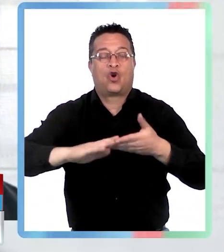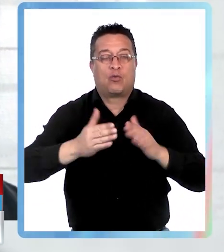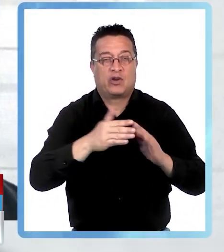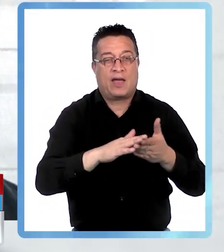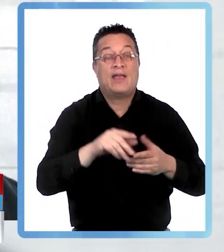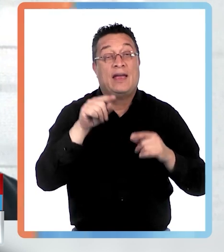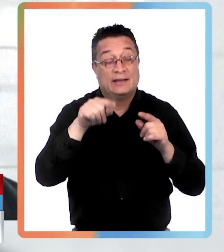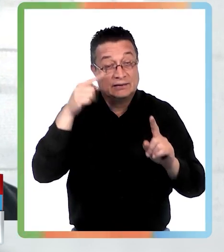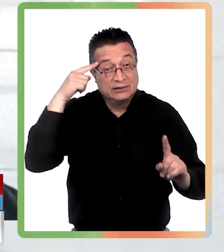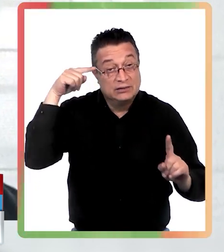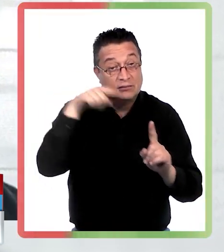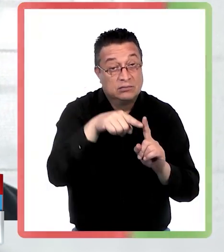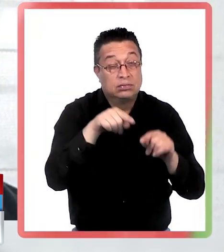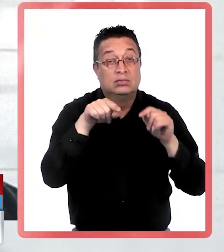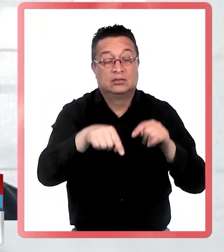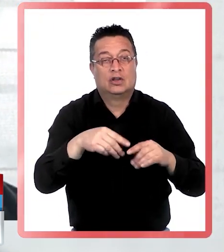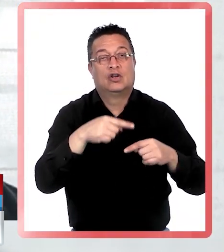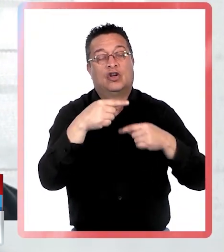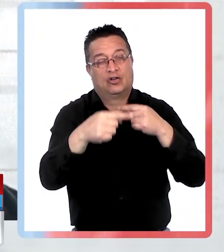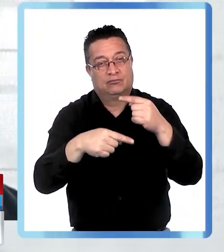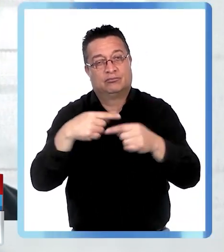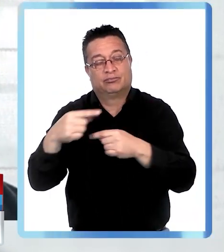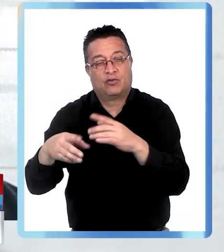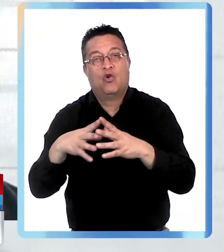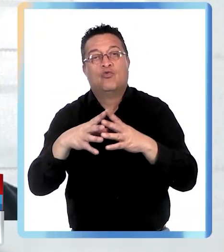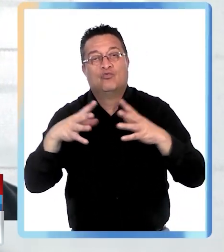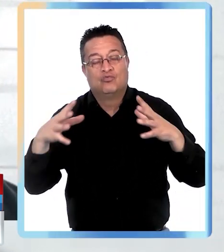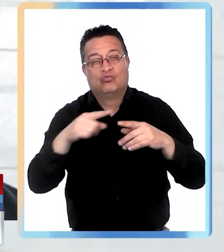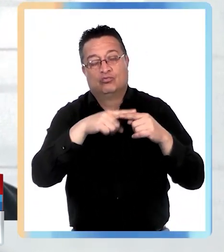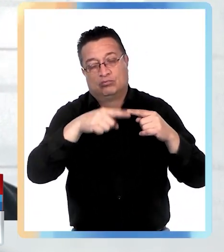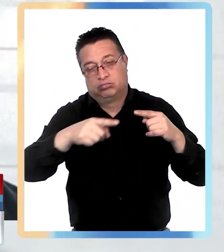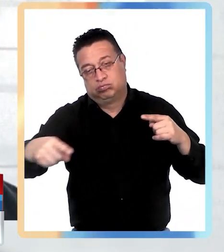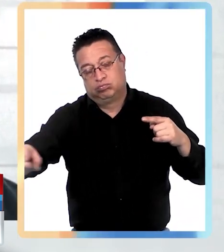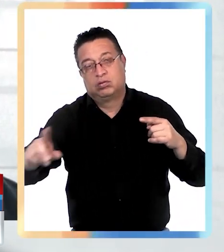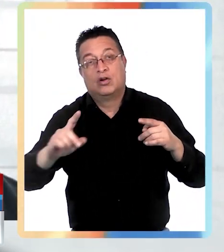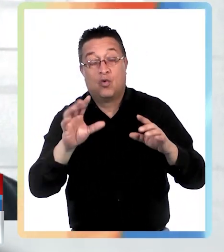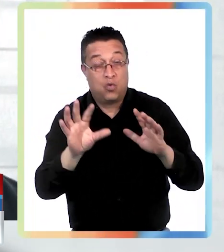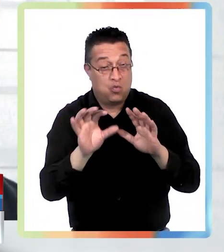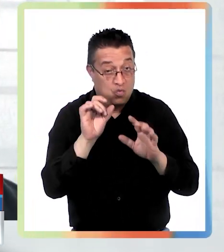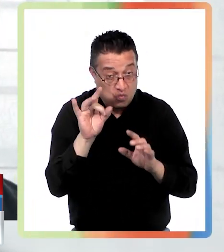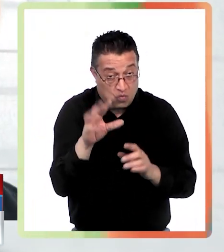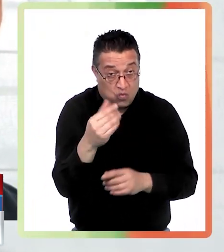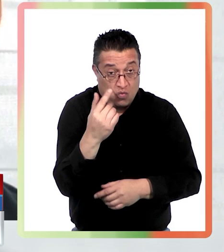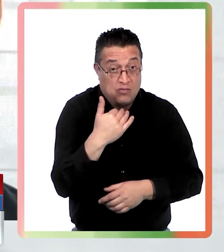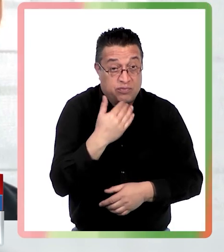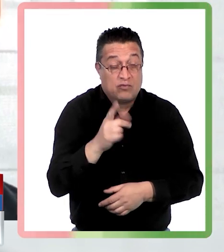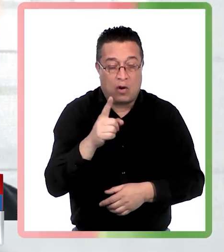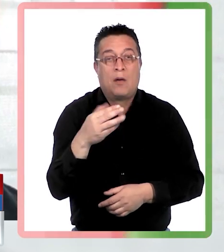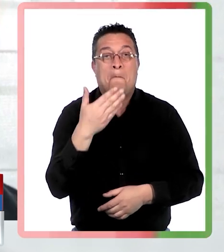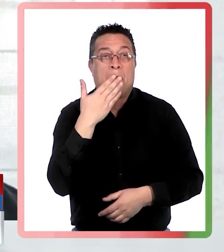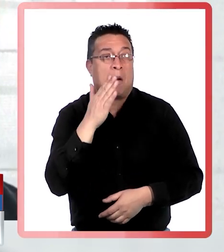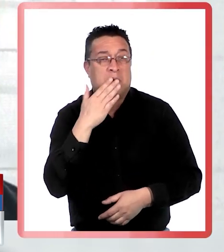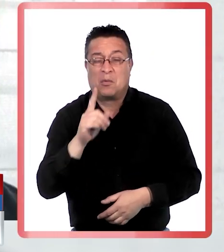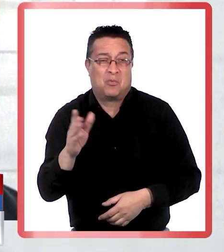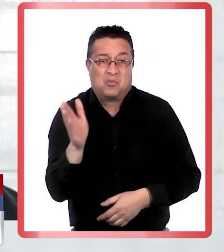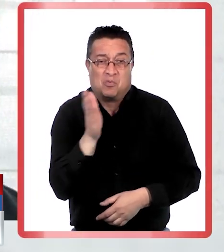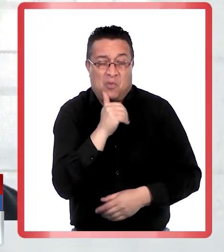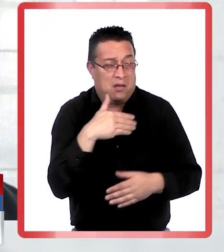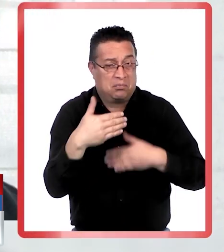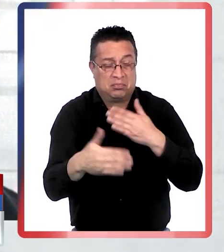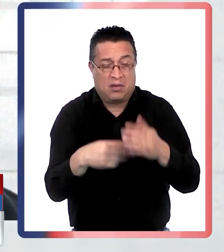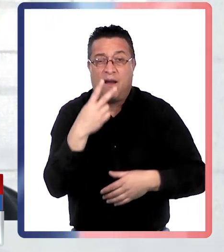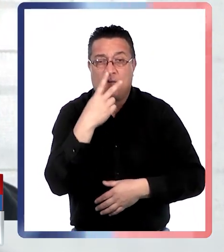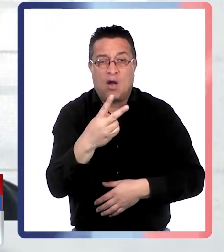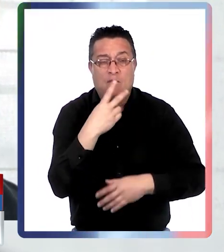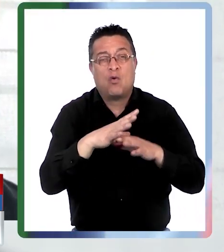para la comunidad y en ese sentido también esta alta rotación que no es un caso aislado eh no ha traído mejoras significativas de hecho se